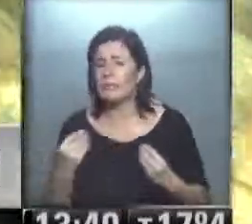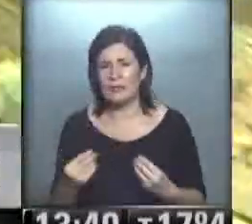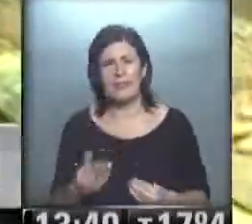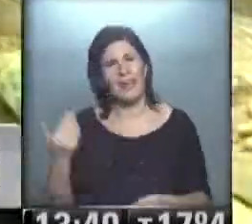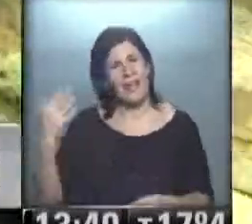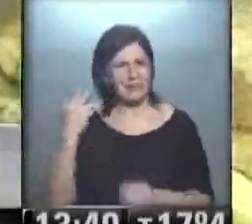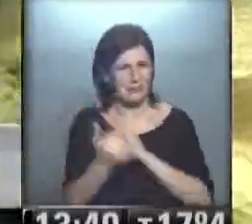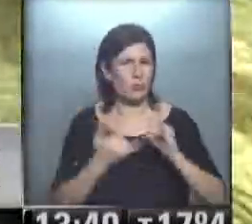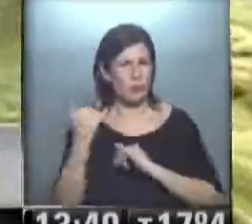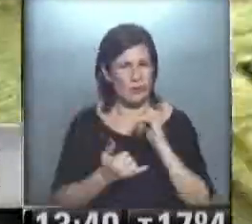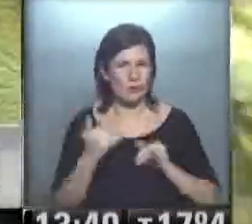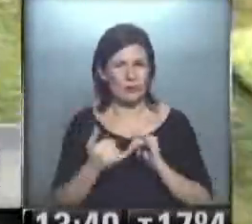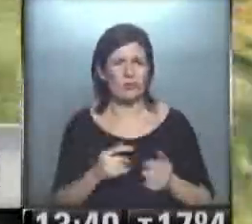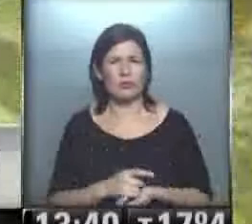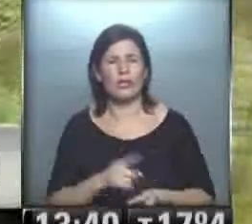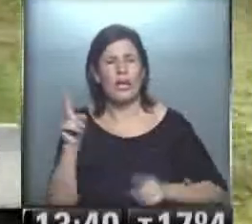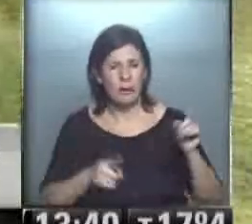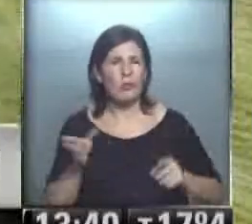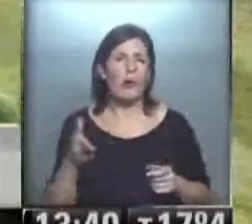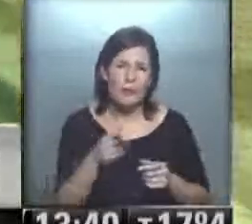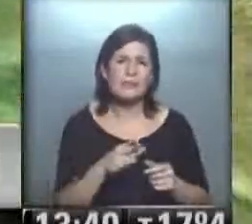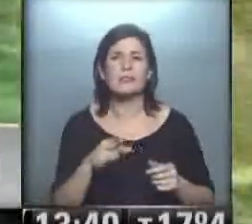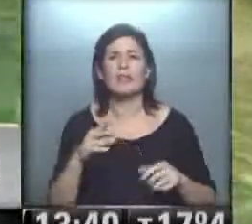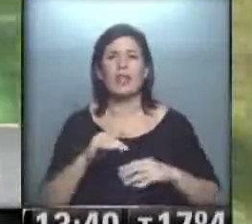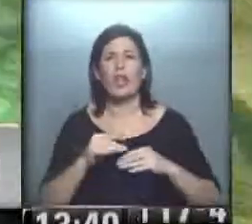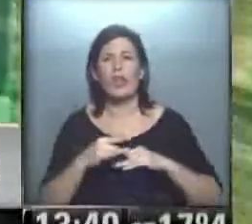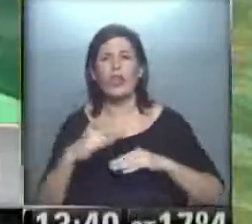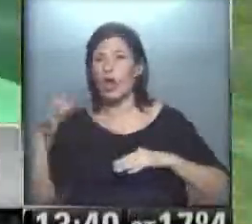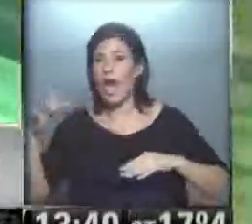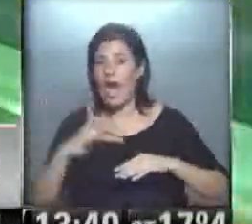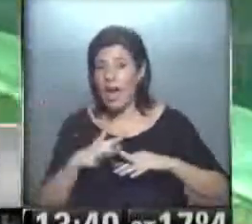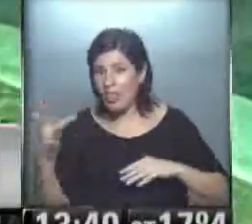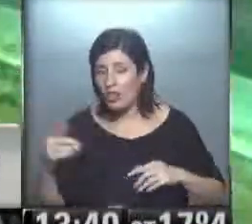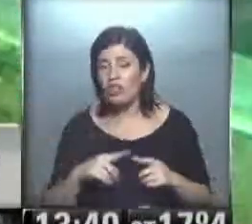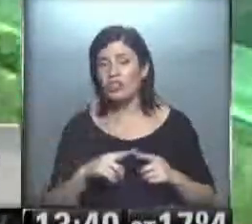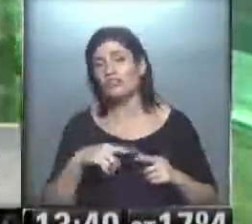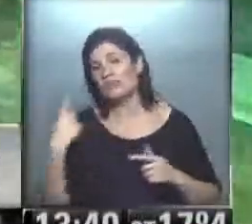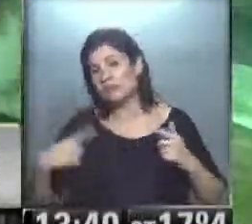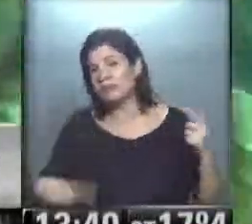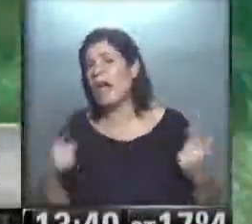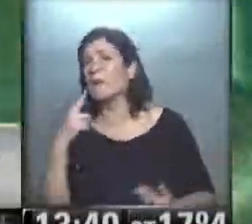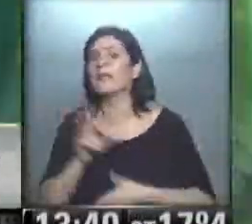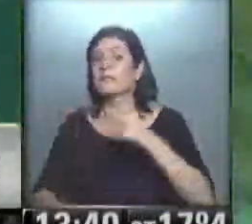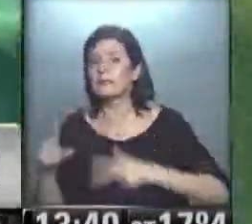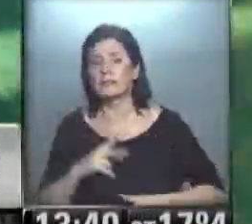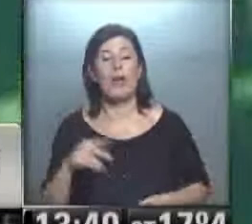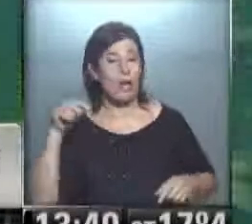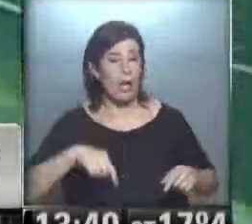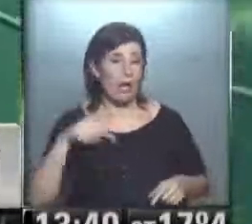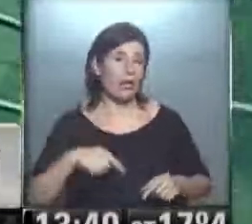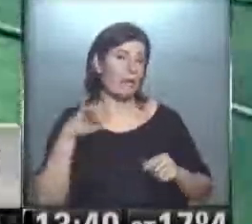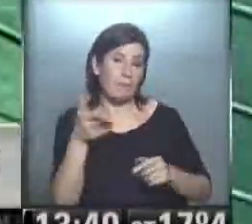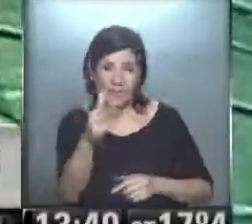daba un anticipo, sábalos, algunos dorados, pero ¿qué otras especies se pueden disfrutar en este acuario aquí en Tecnópolis? Acá podemos encontrar